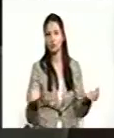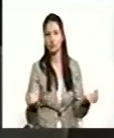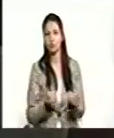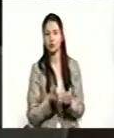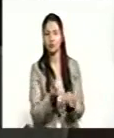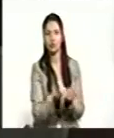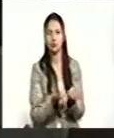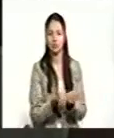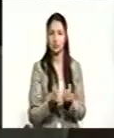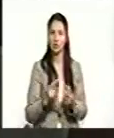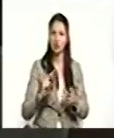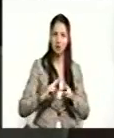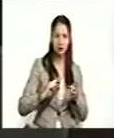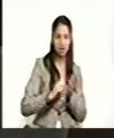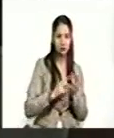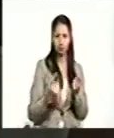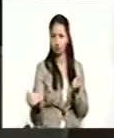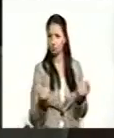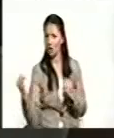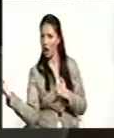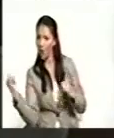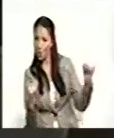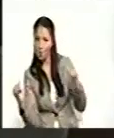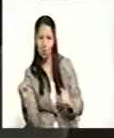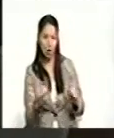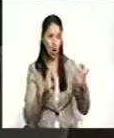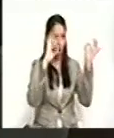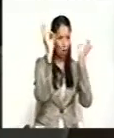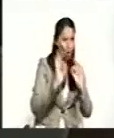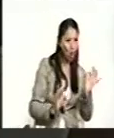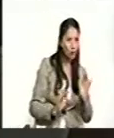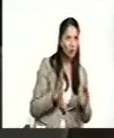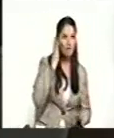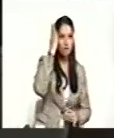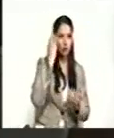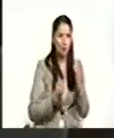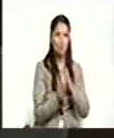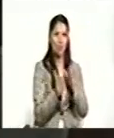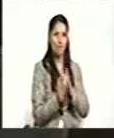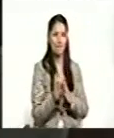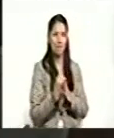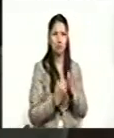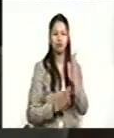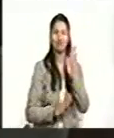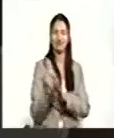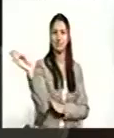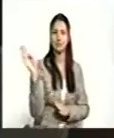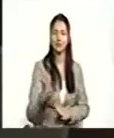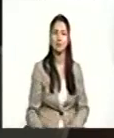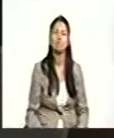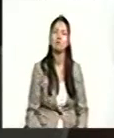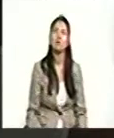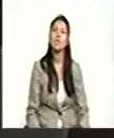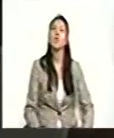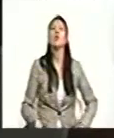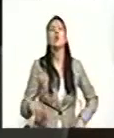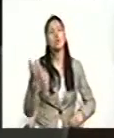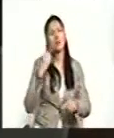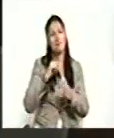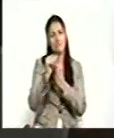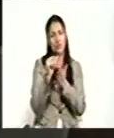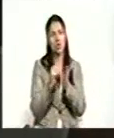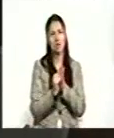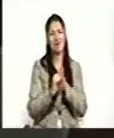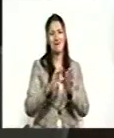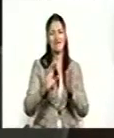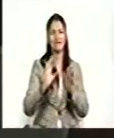zona de logística y de desarrollo industrial en familias en acción